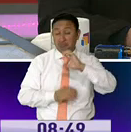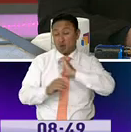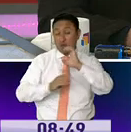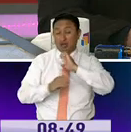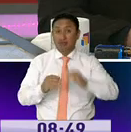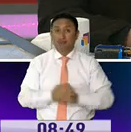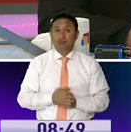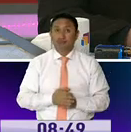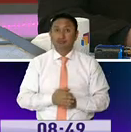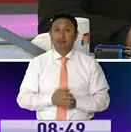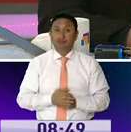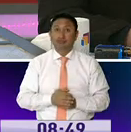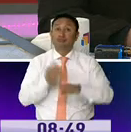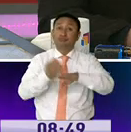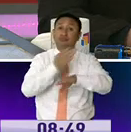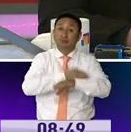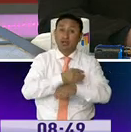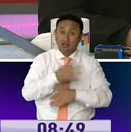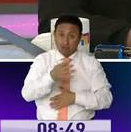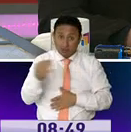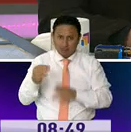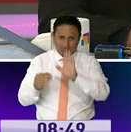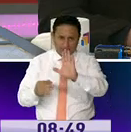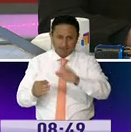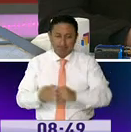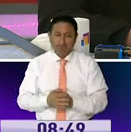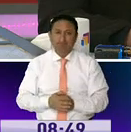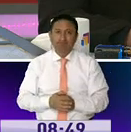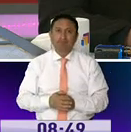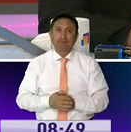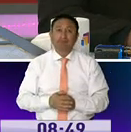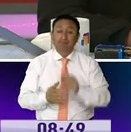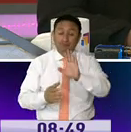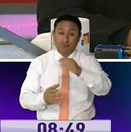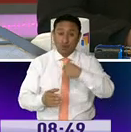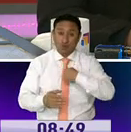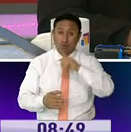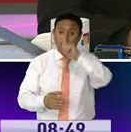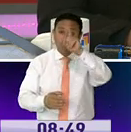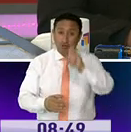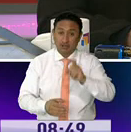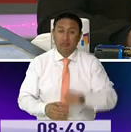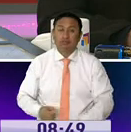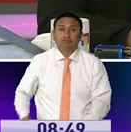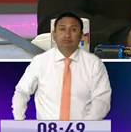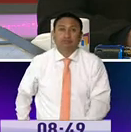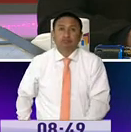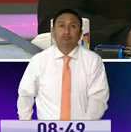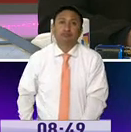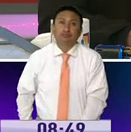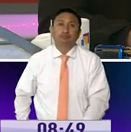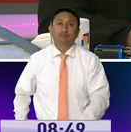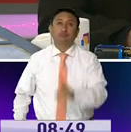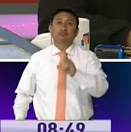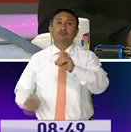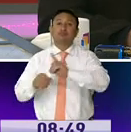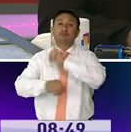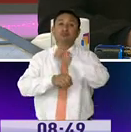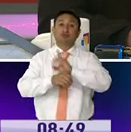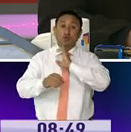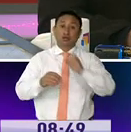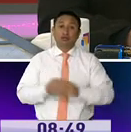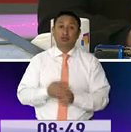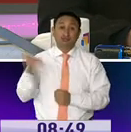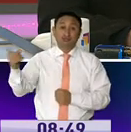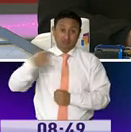nosotros. Antes de que se vaya el ingeniero Zapata, me voy a abstraer del tema del director y el comunicador. Juan